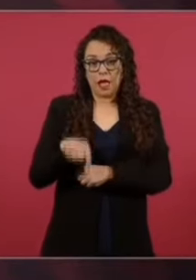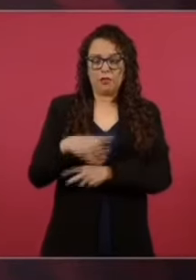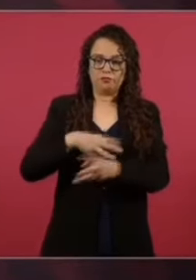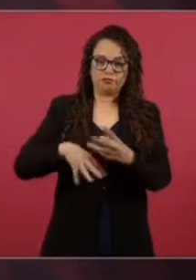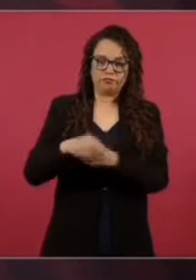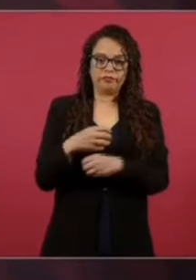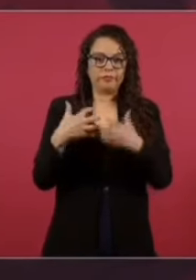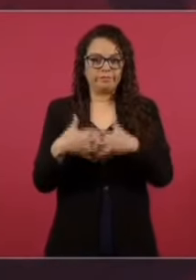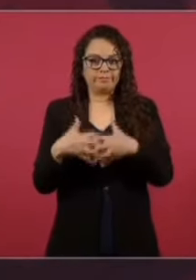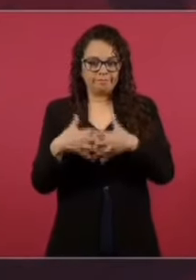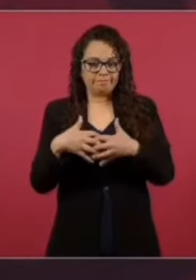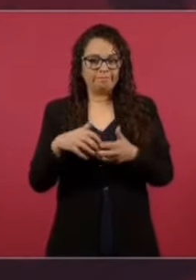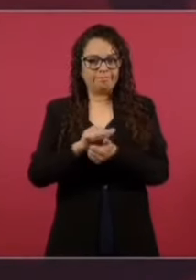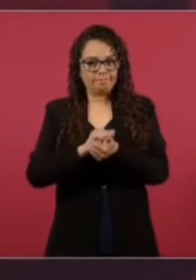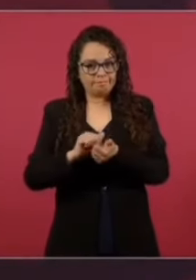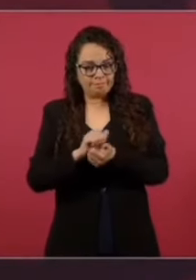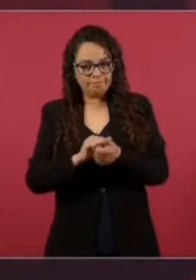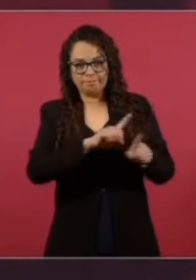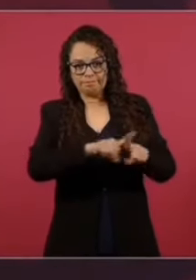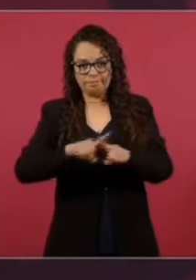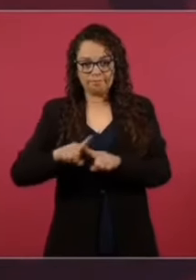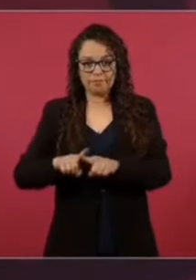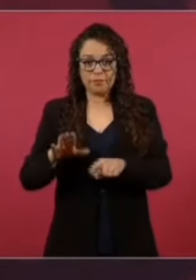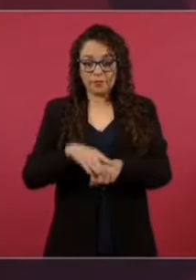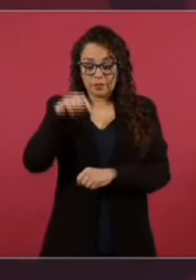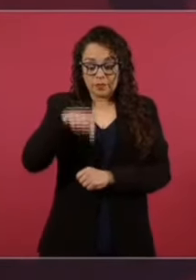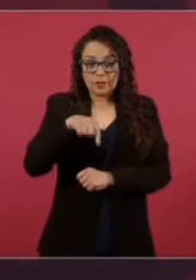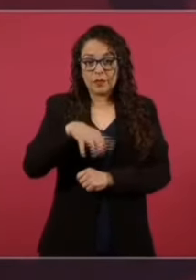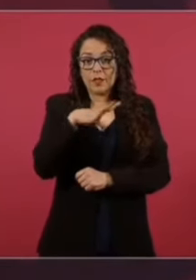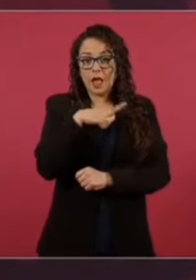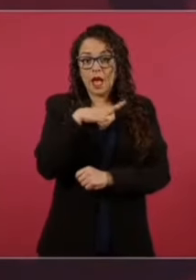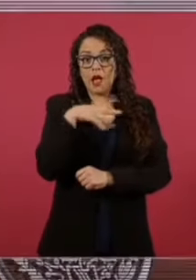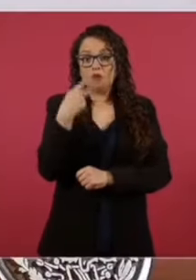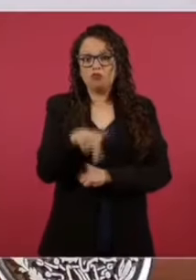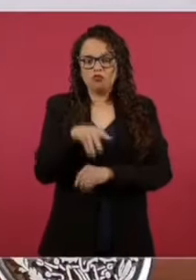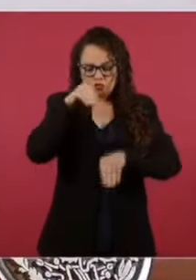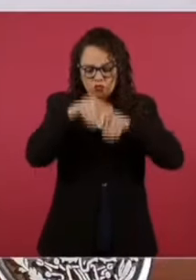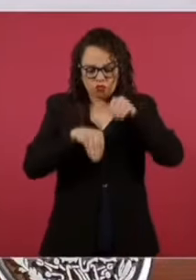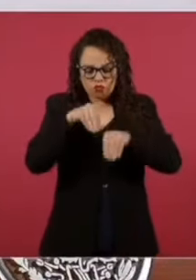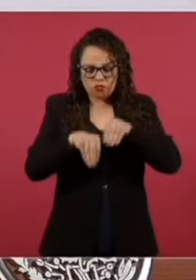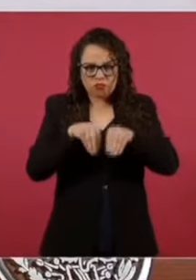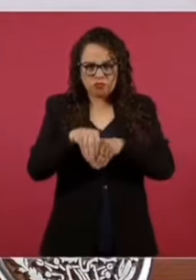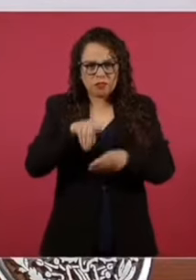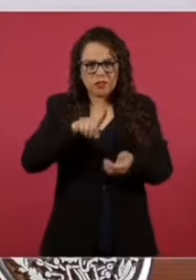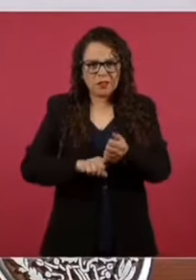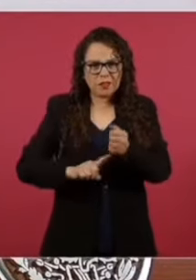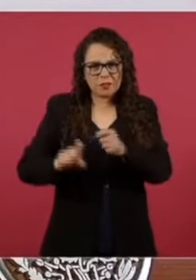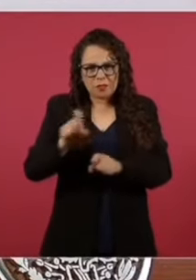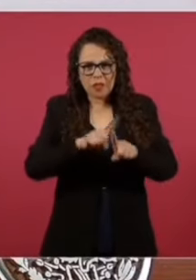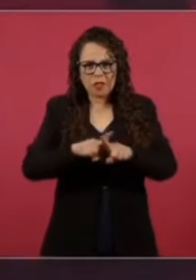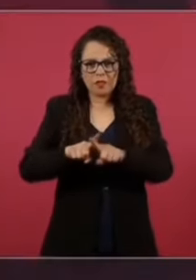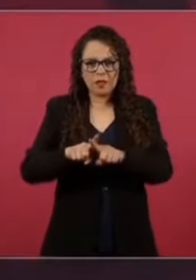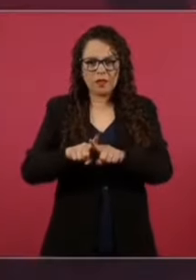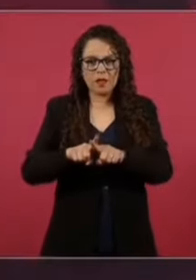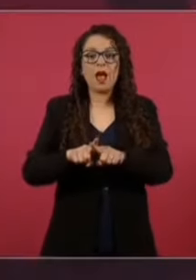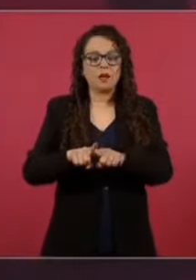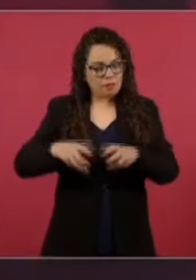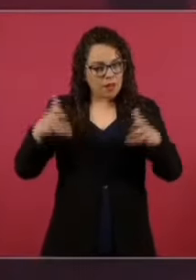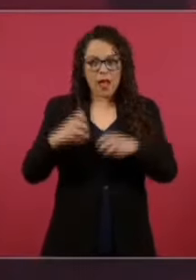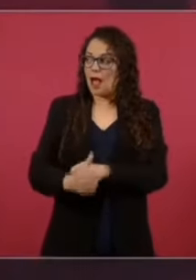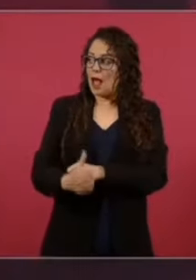acero que pueda tener componentes y aluminio que pueda tener componentes que se originen en